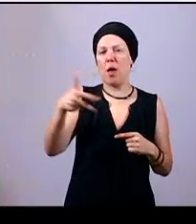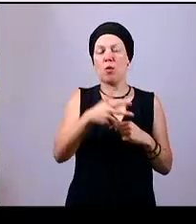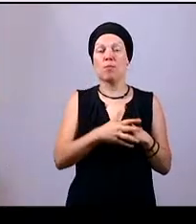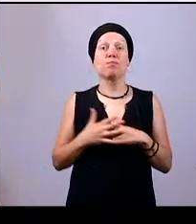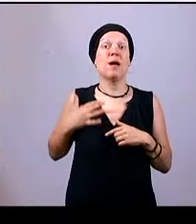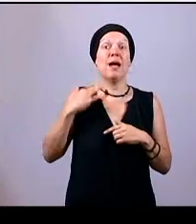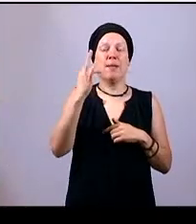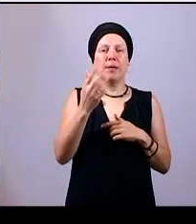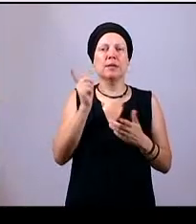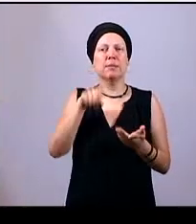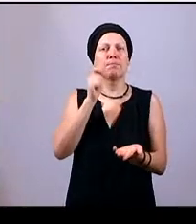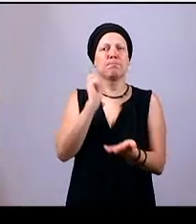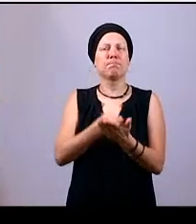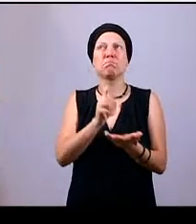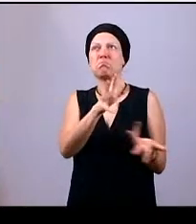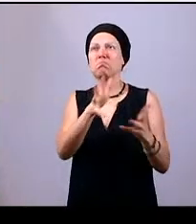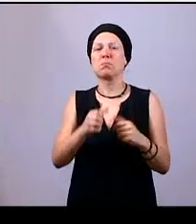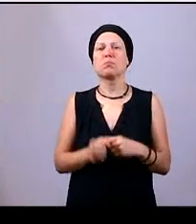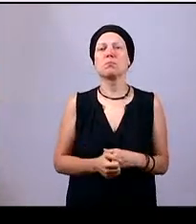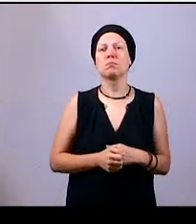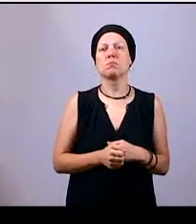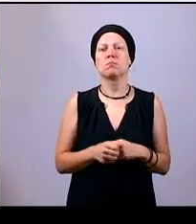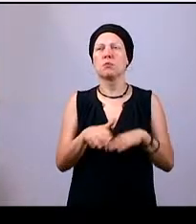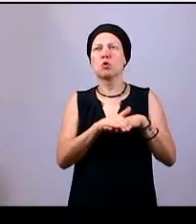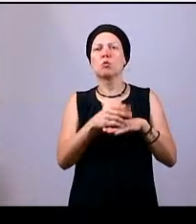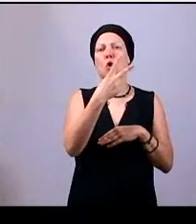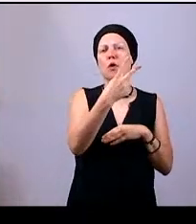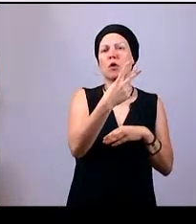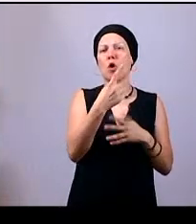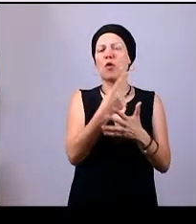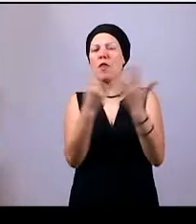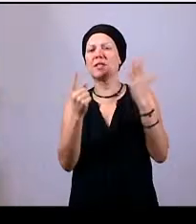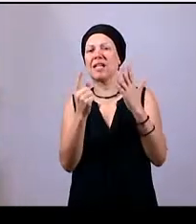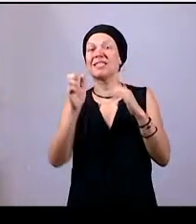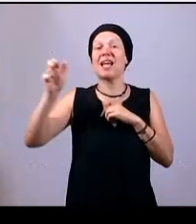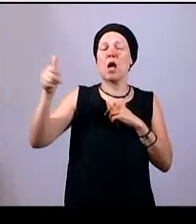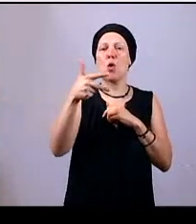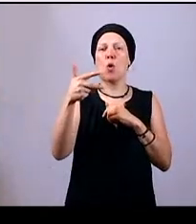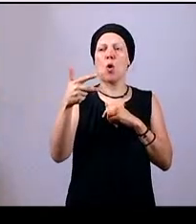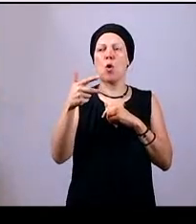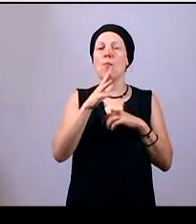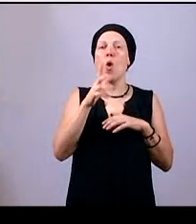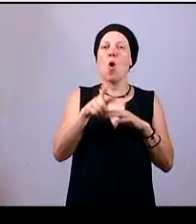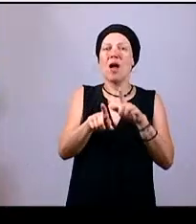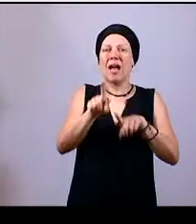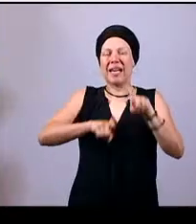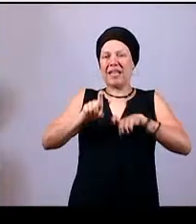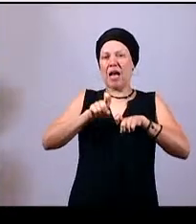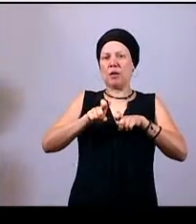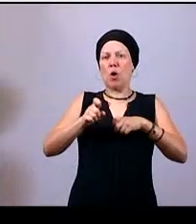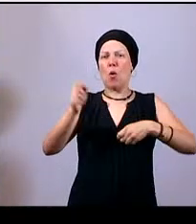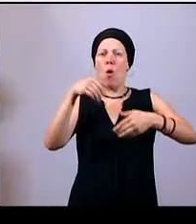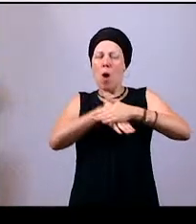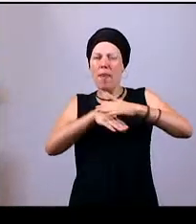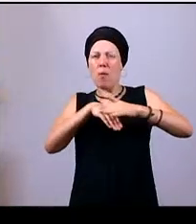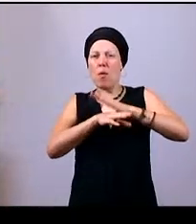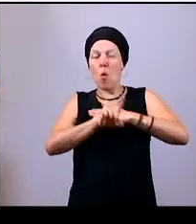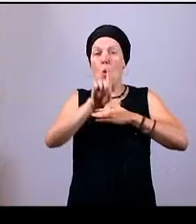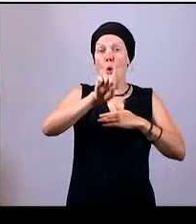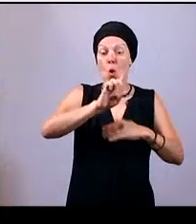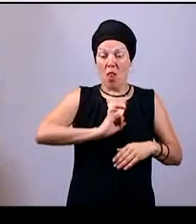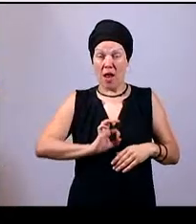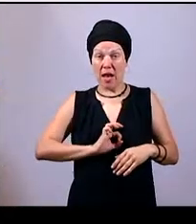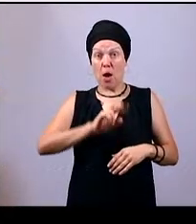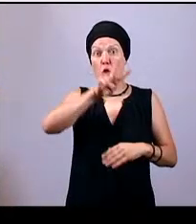Además, se abonarán alrededor de 216 euros por retrasos acumulados desde el 1 de enero de